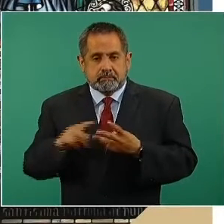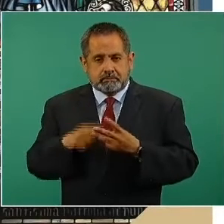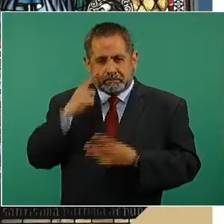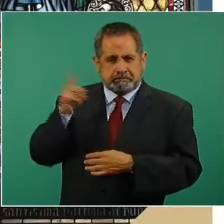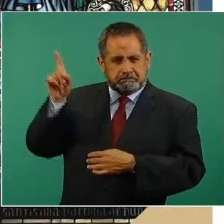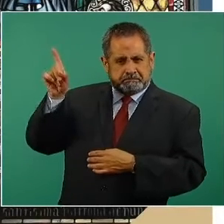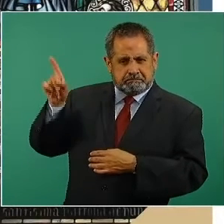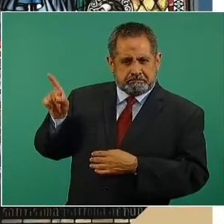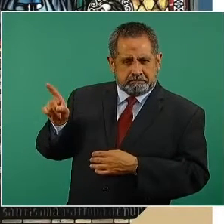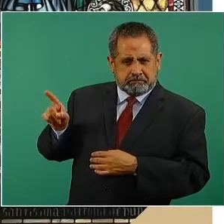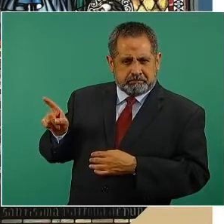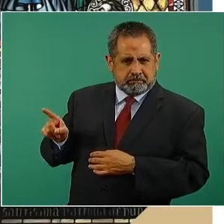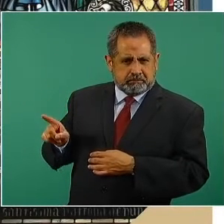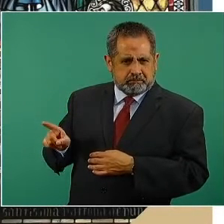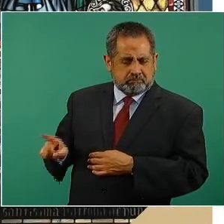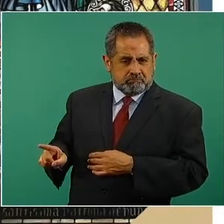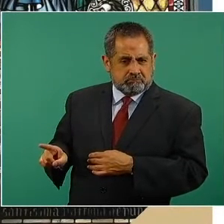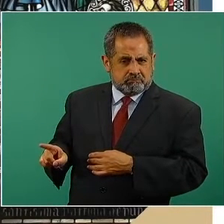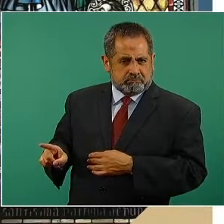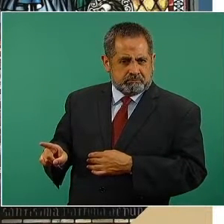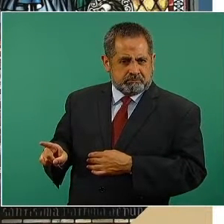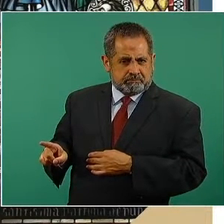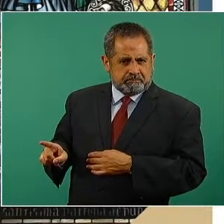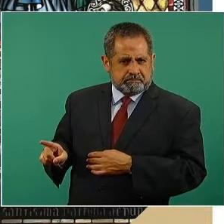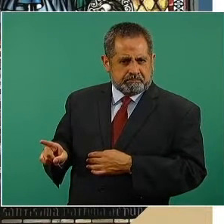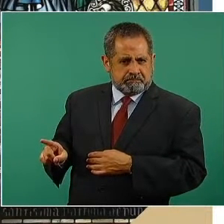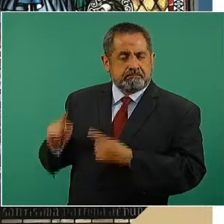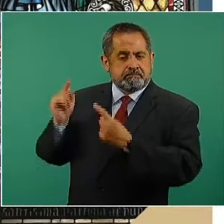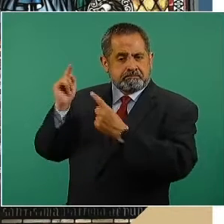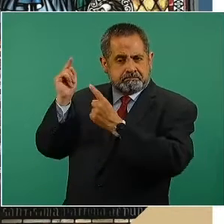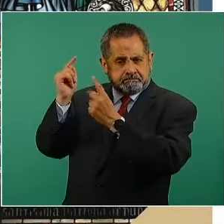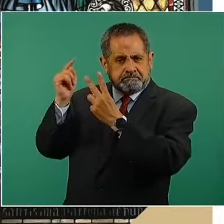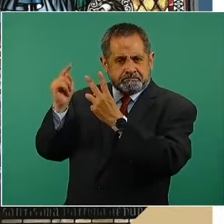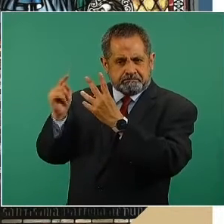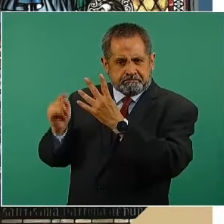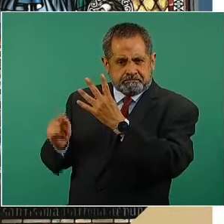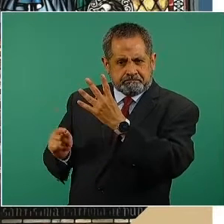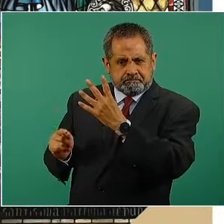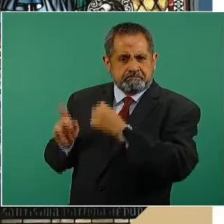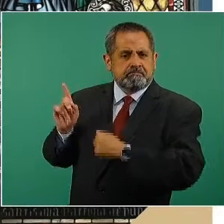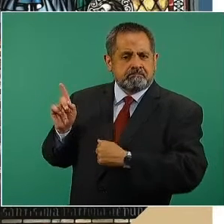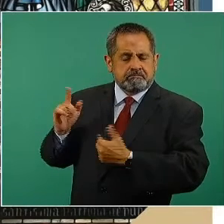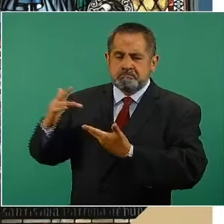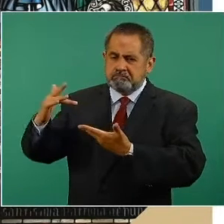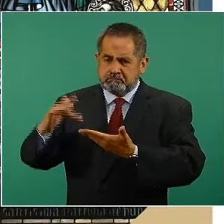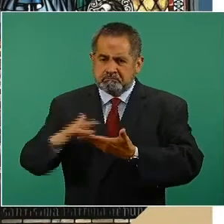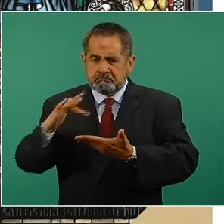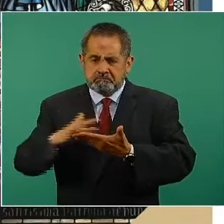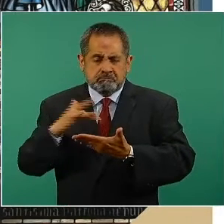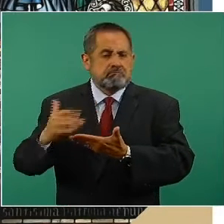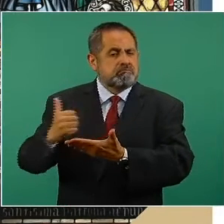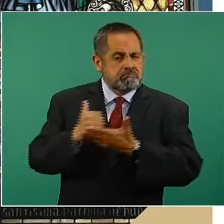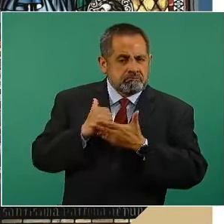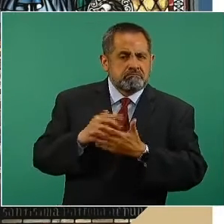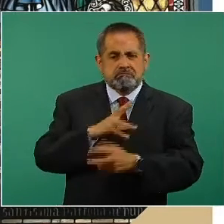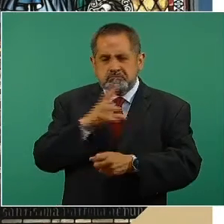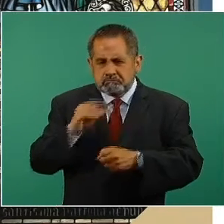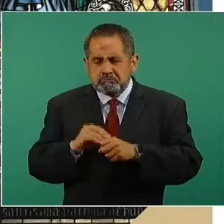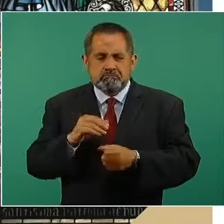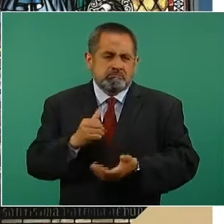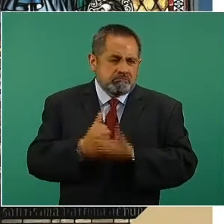III, el Gobierno de Hungría, el Gobierno de Francia, el Gobierno de Chile, la Unión Europea y la UNESCO. O sea, han colaborado con